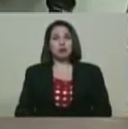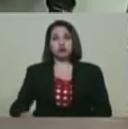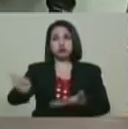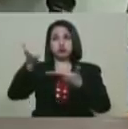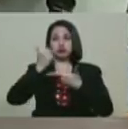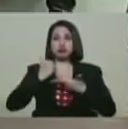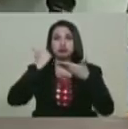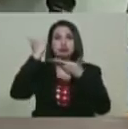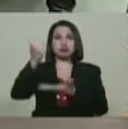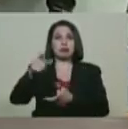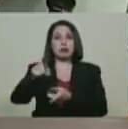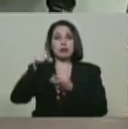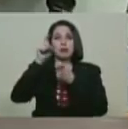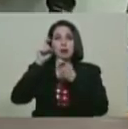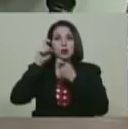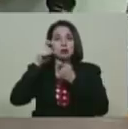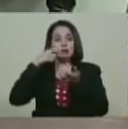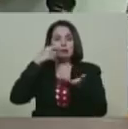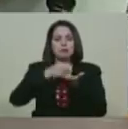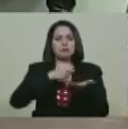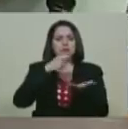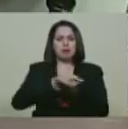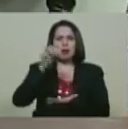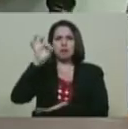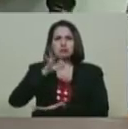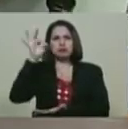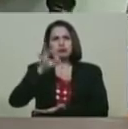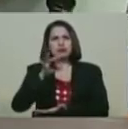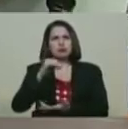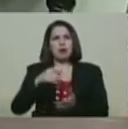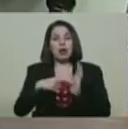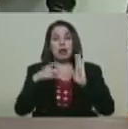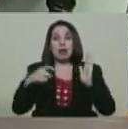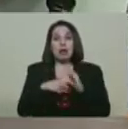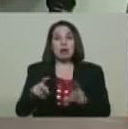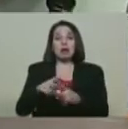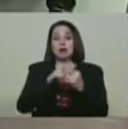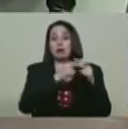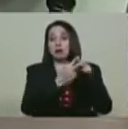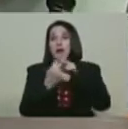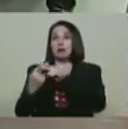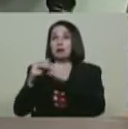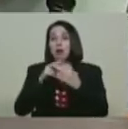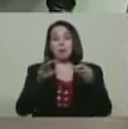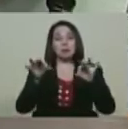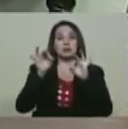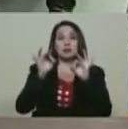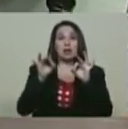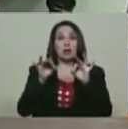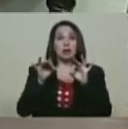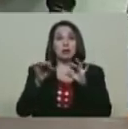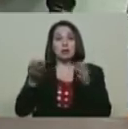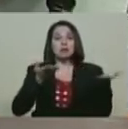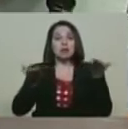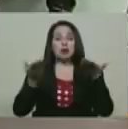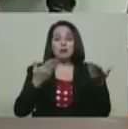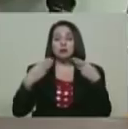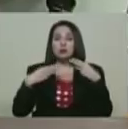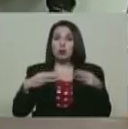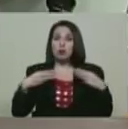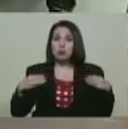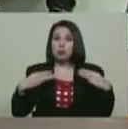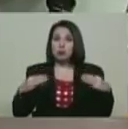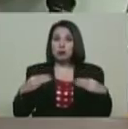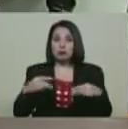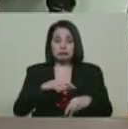bonificaciones de impuestos, exenciones arancelarias, condiciones crediticias especiales, tarifas especiales en servicios públicos, plazos